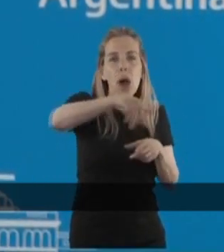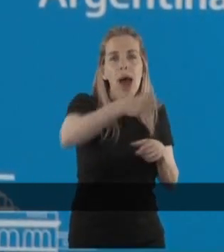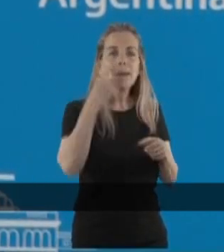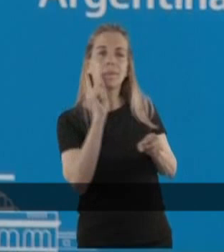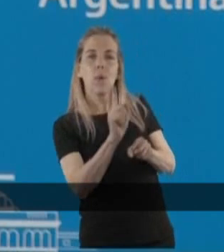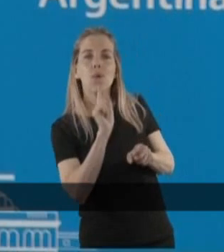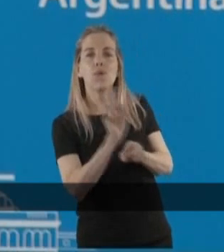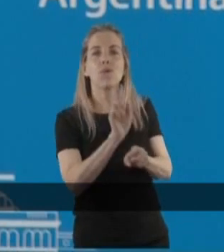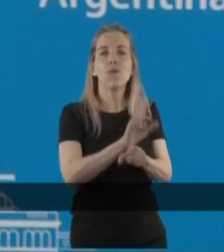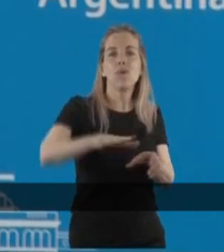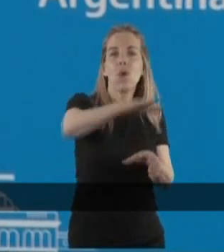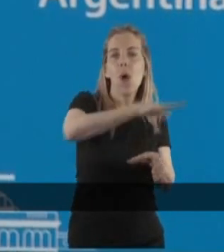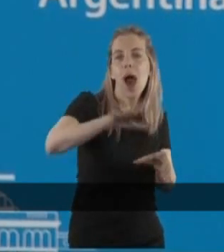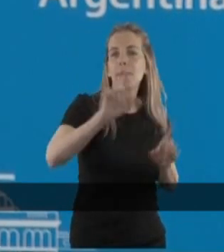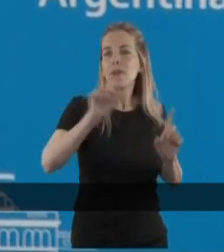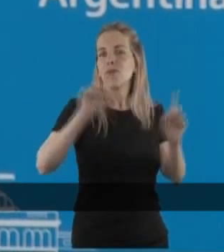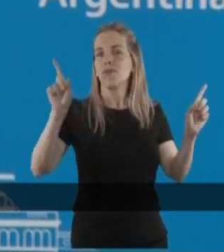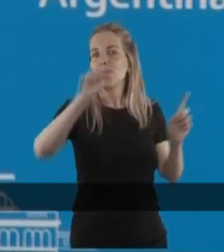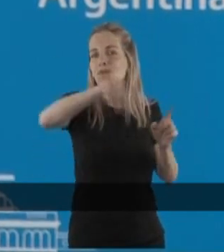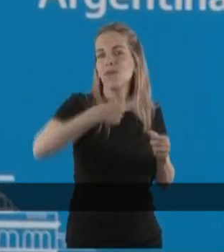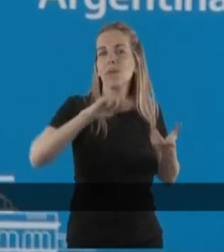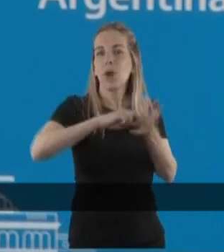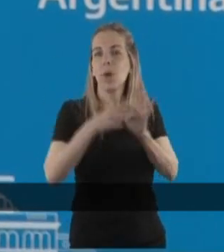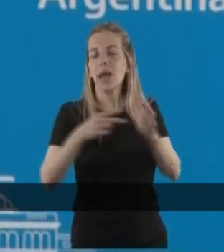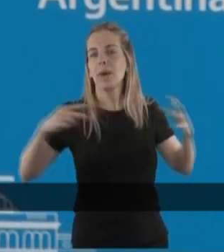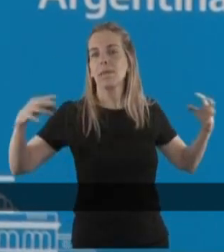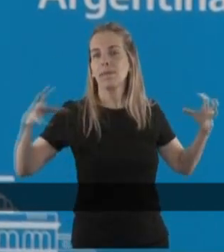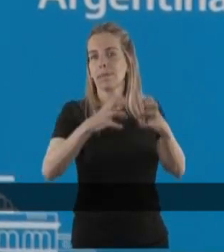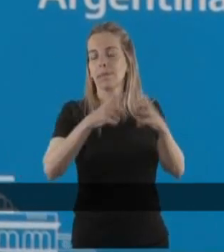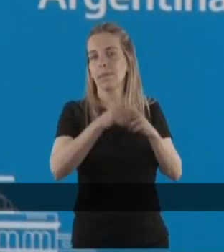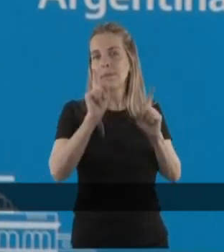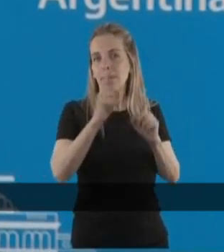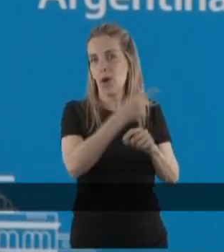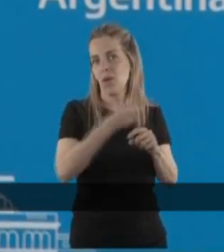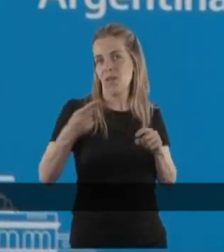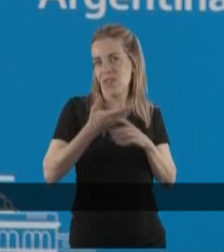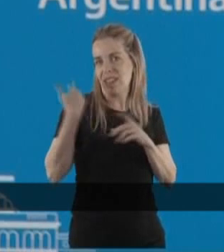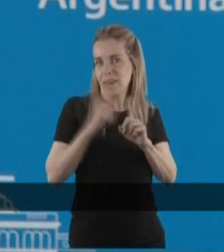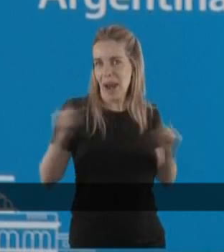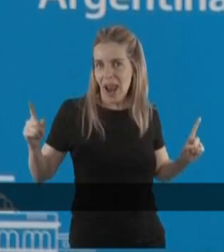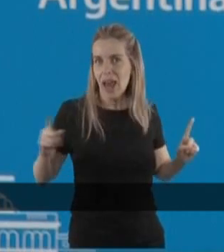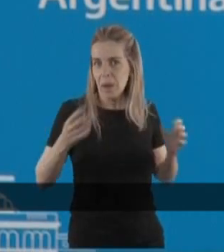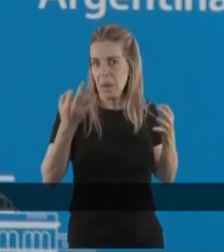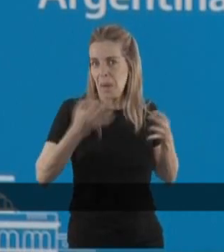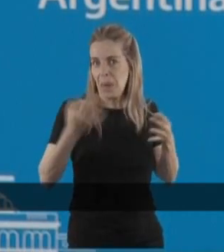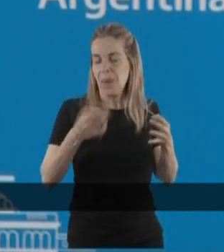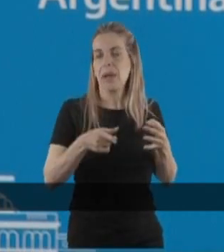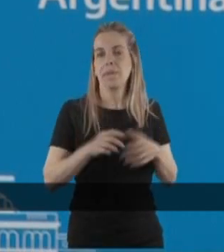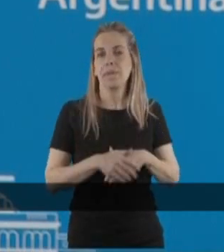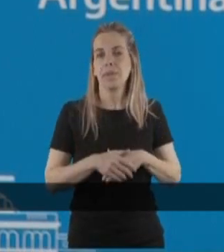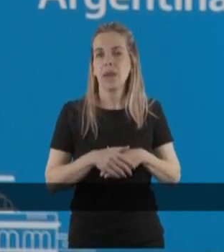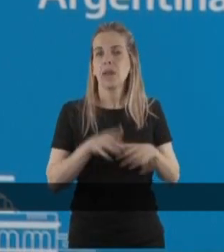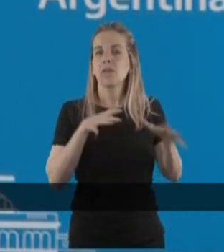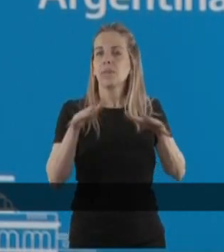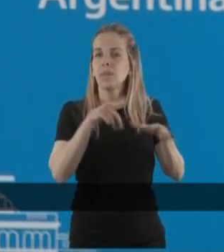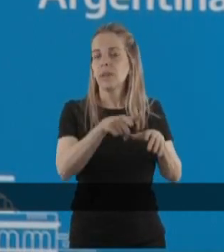que se llevaran adelante conflictos precisamente durante el fin de semana largo, y fue bastante eficiente en ese sentido el